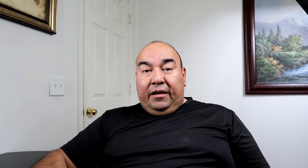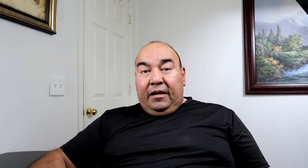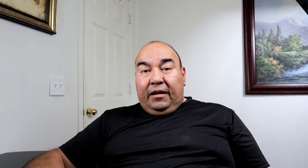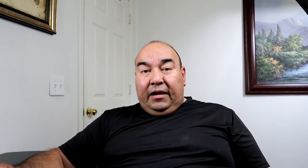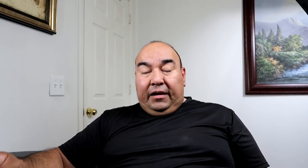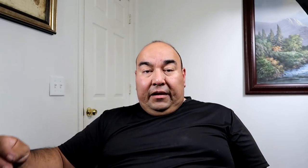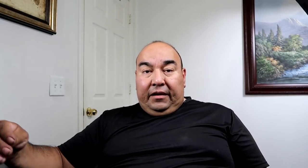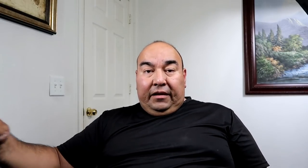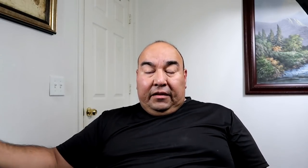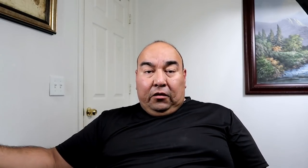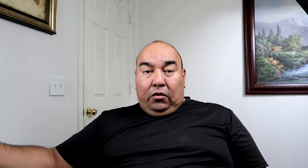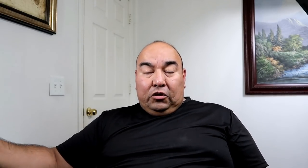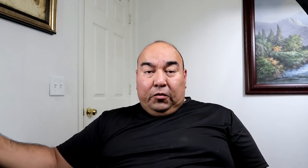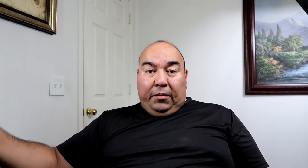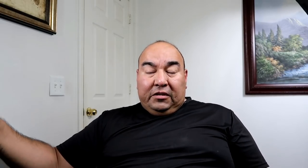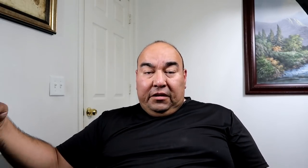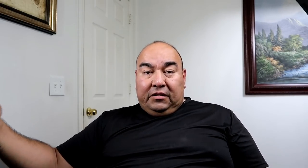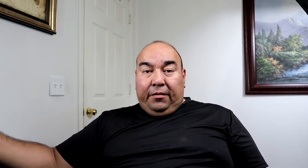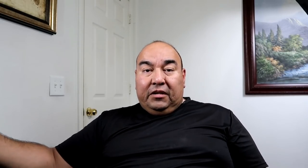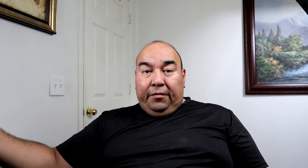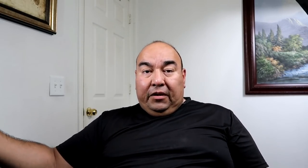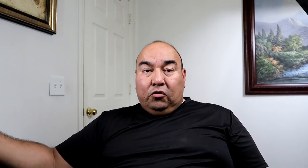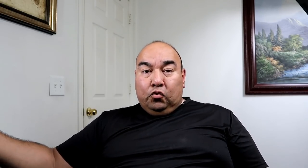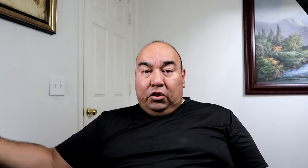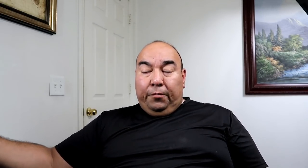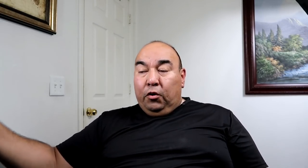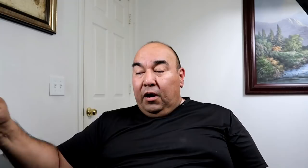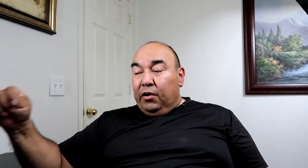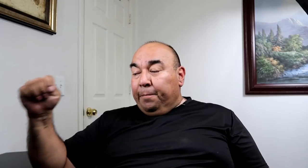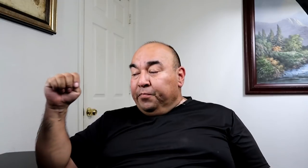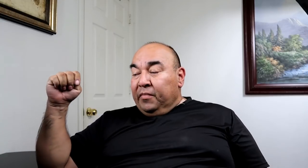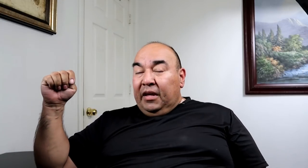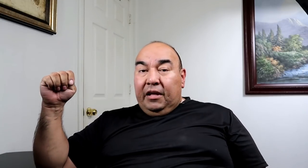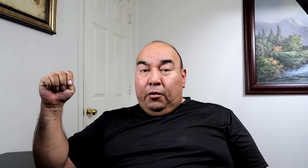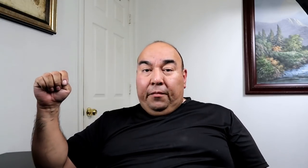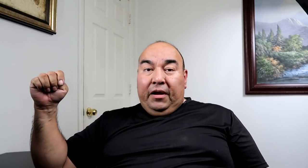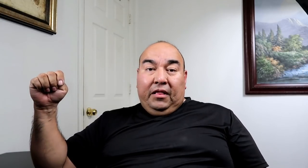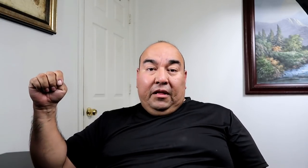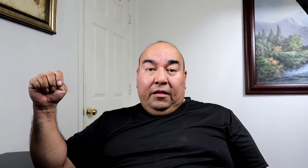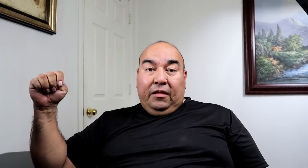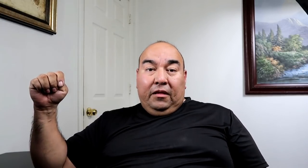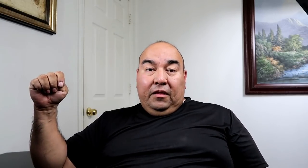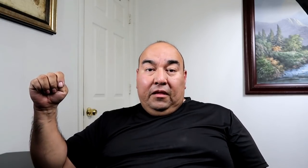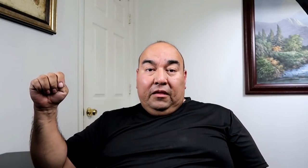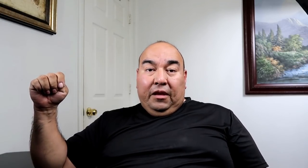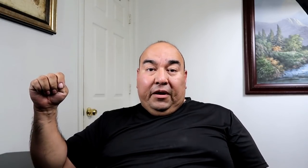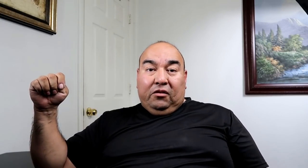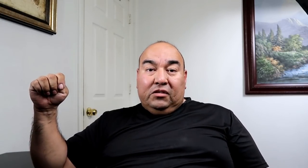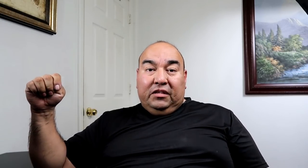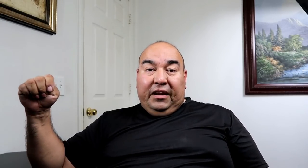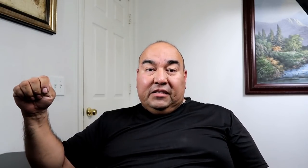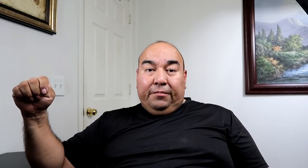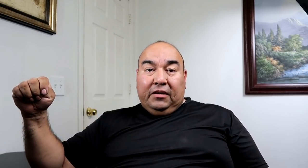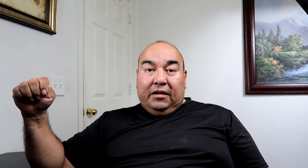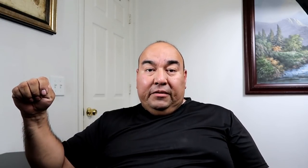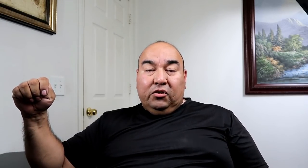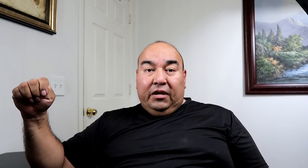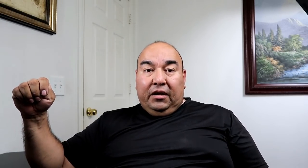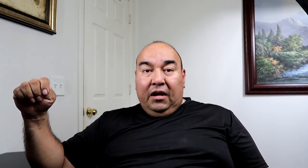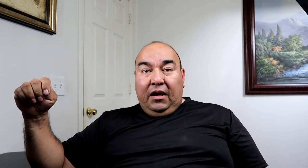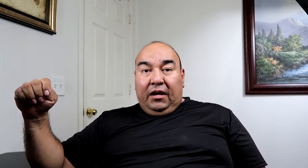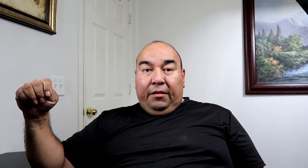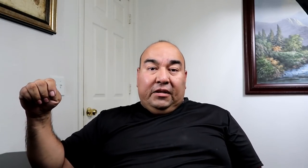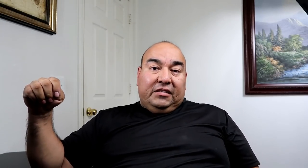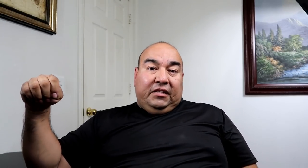decir que todos los programas ya estaban llevando su tiempo. Ahora, el tema que nos interesa, que he